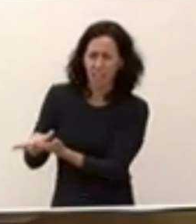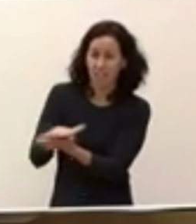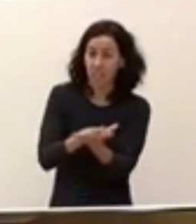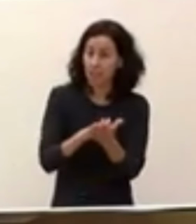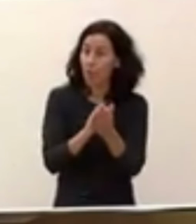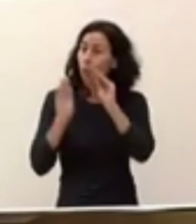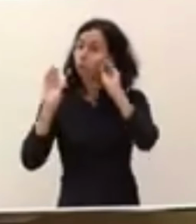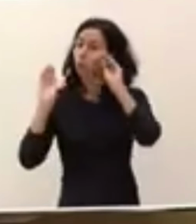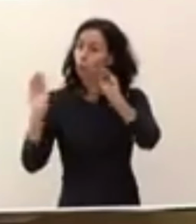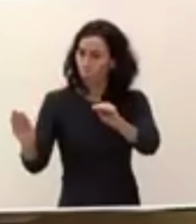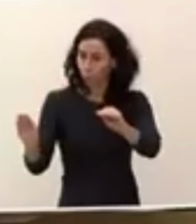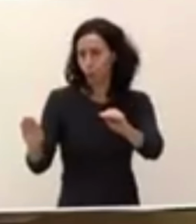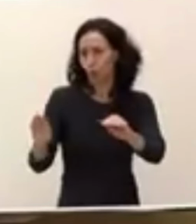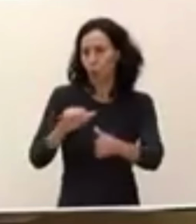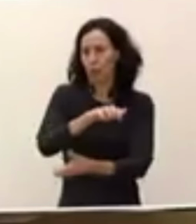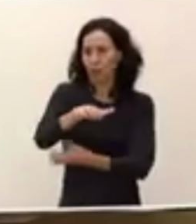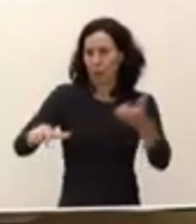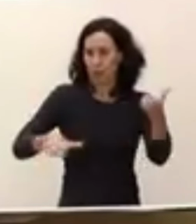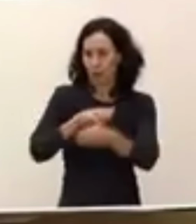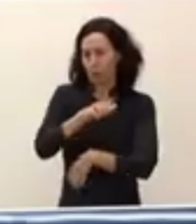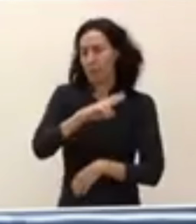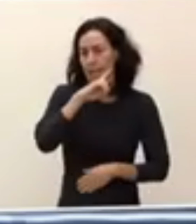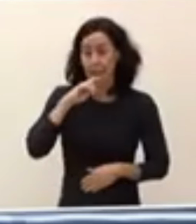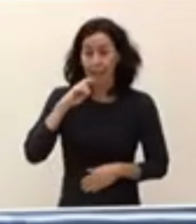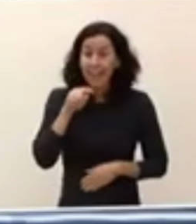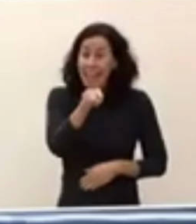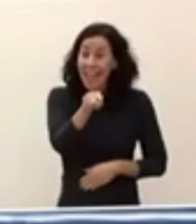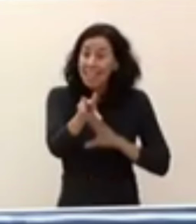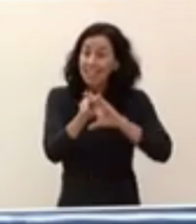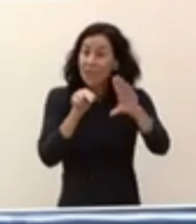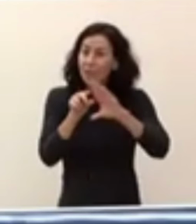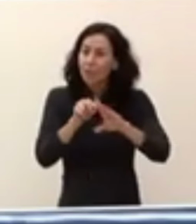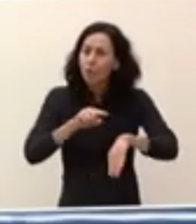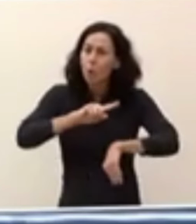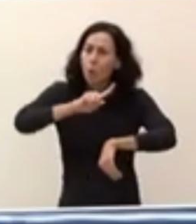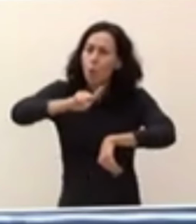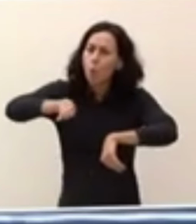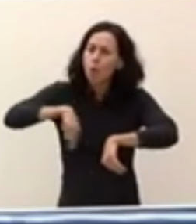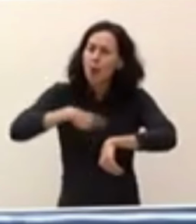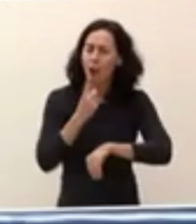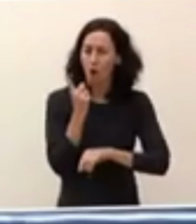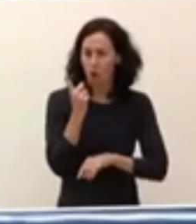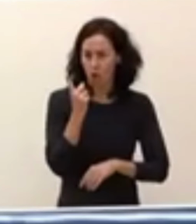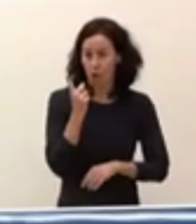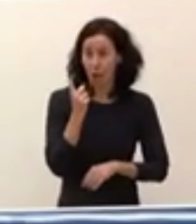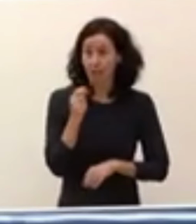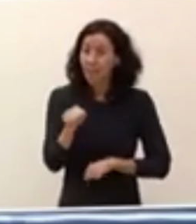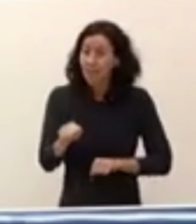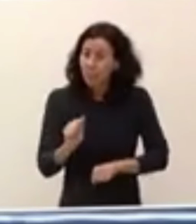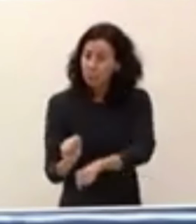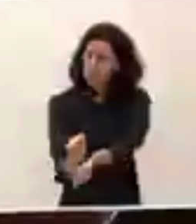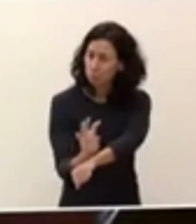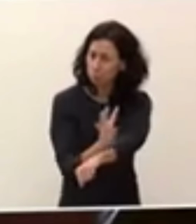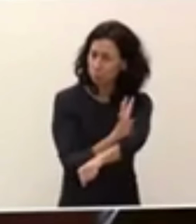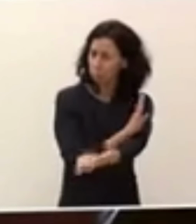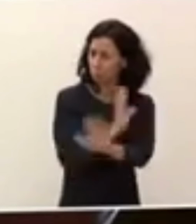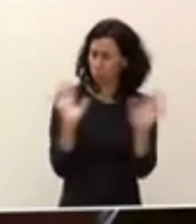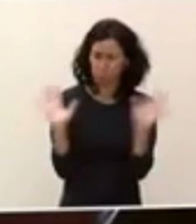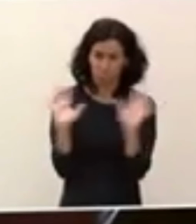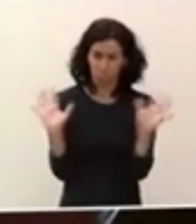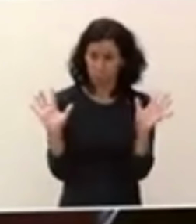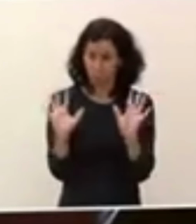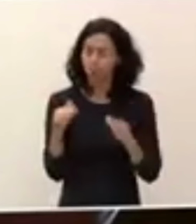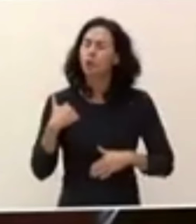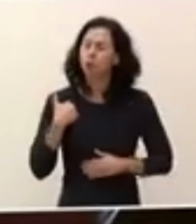duraba una hora y ponía los pelos de punta. Yo me pregunto cómo es posible que la delegación española